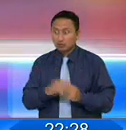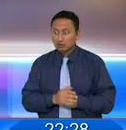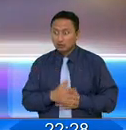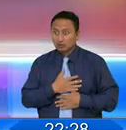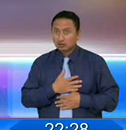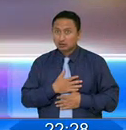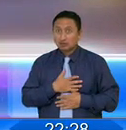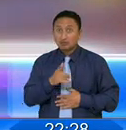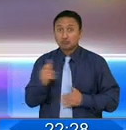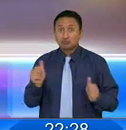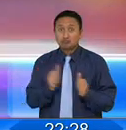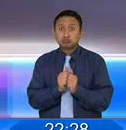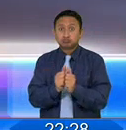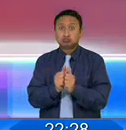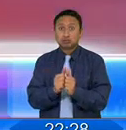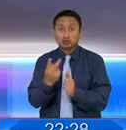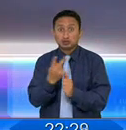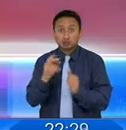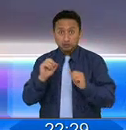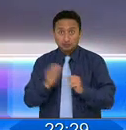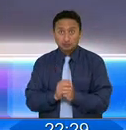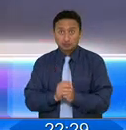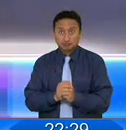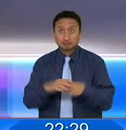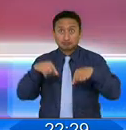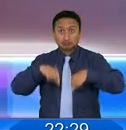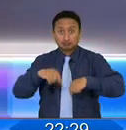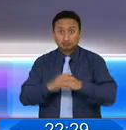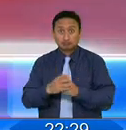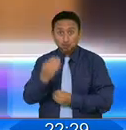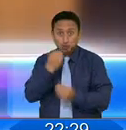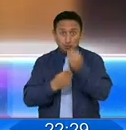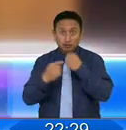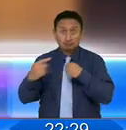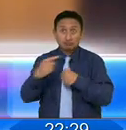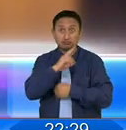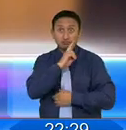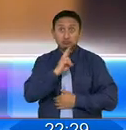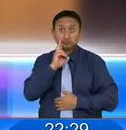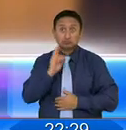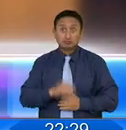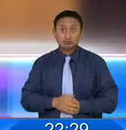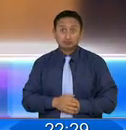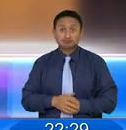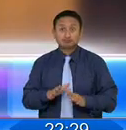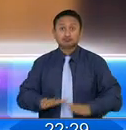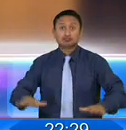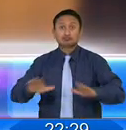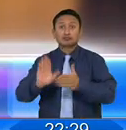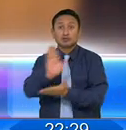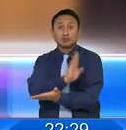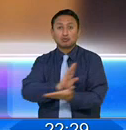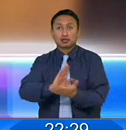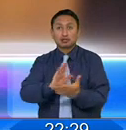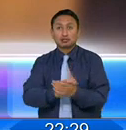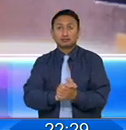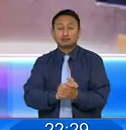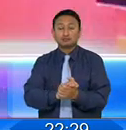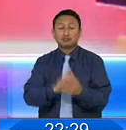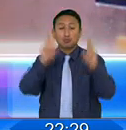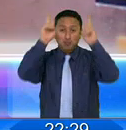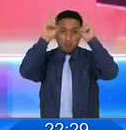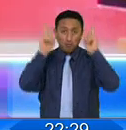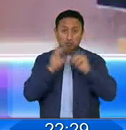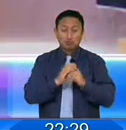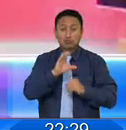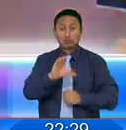al occiso y a su pareja mientras consumían alimentos en este restaurante, ubicado en la cooperativa Virgen del Cisne,